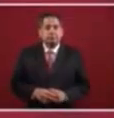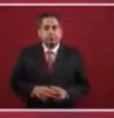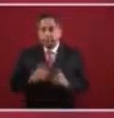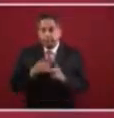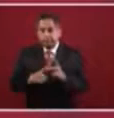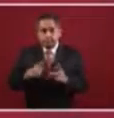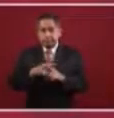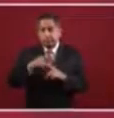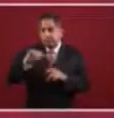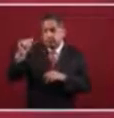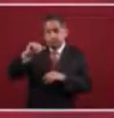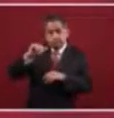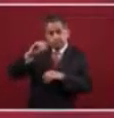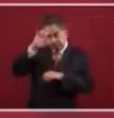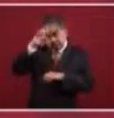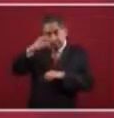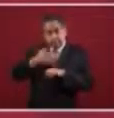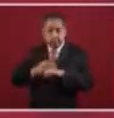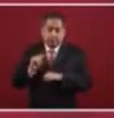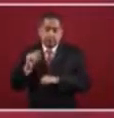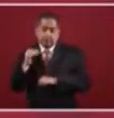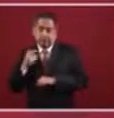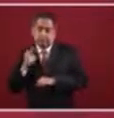en el extranjero.